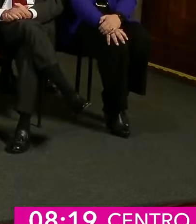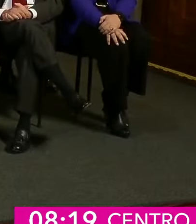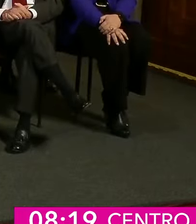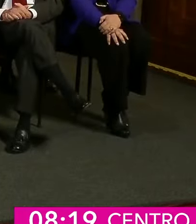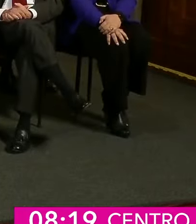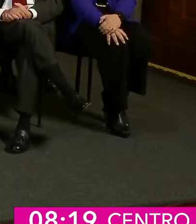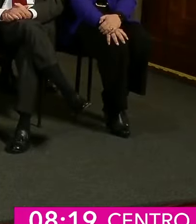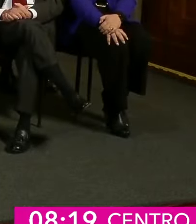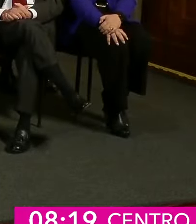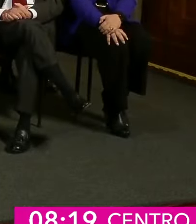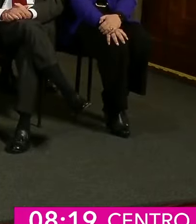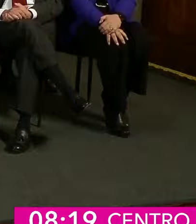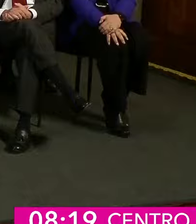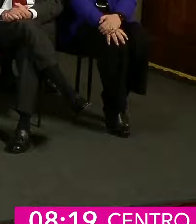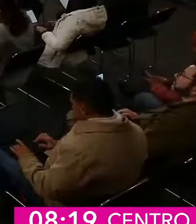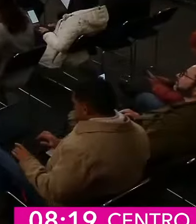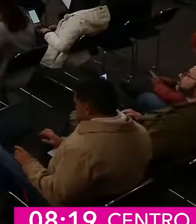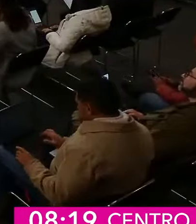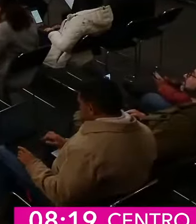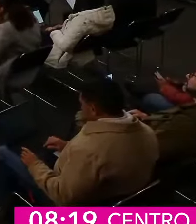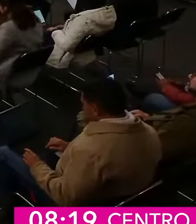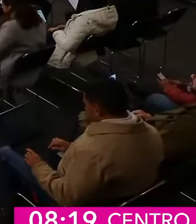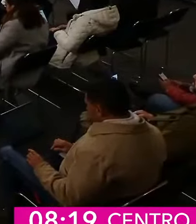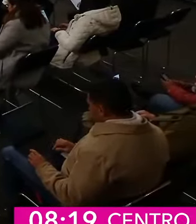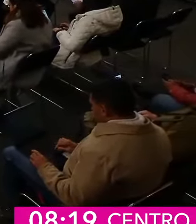Bueno, pues solamente para cerrar,